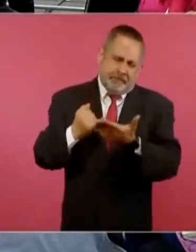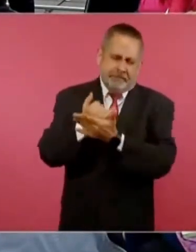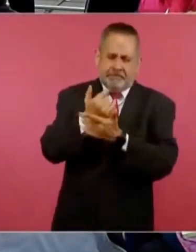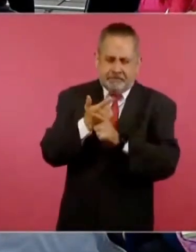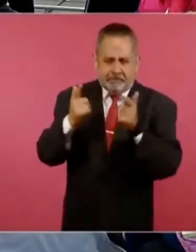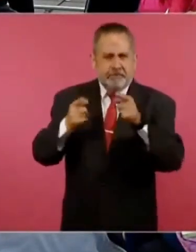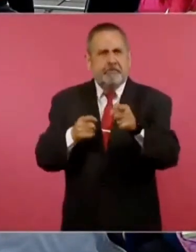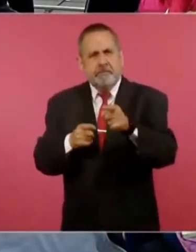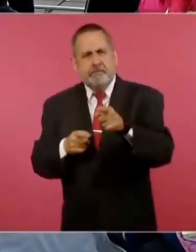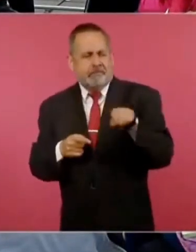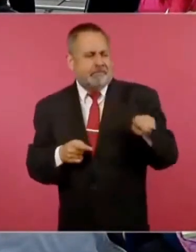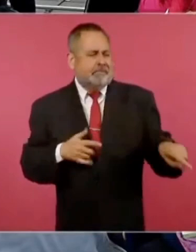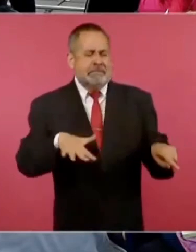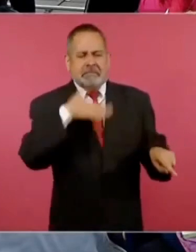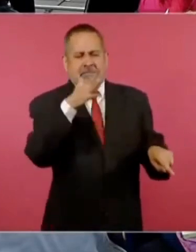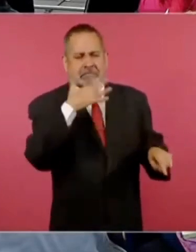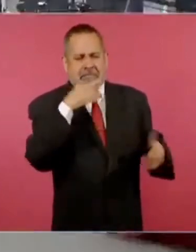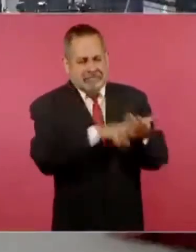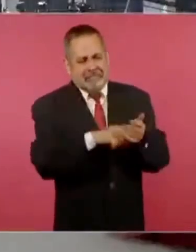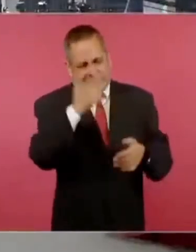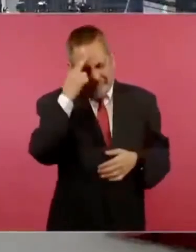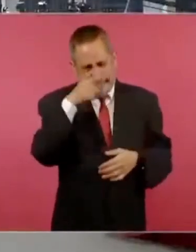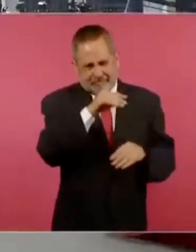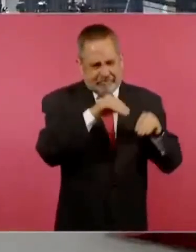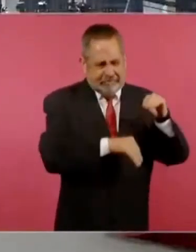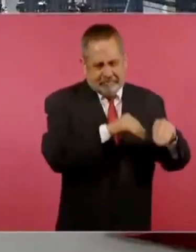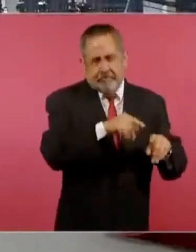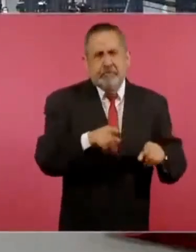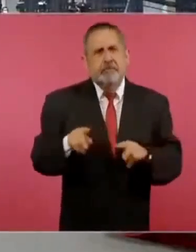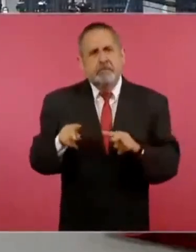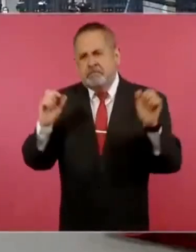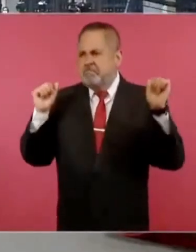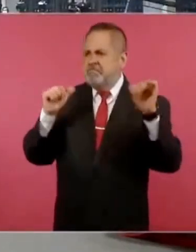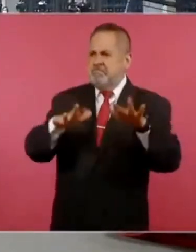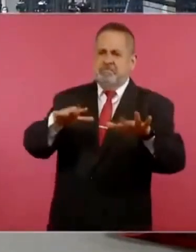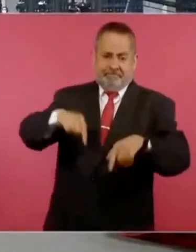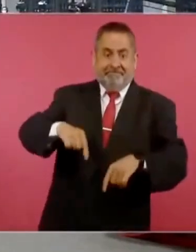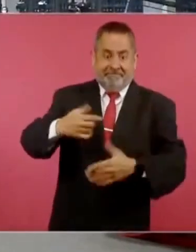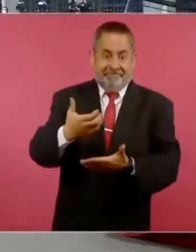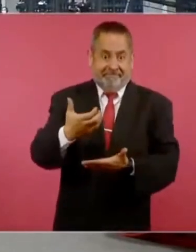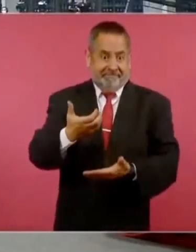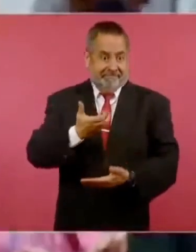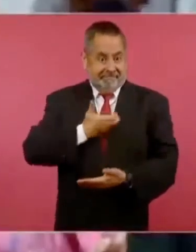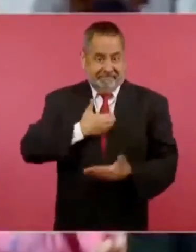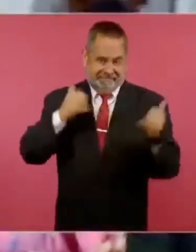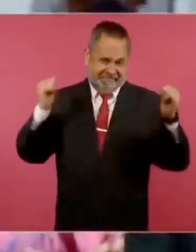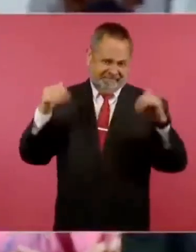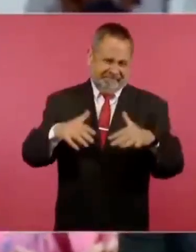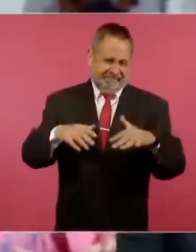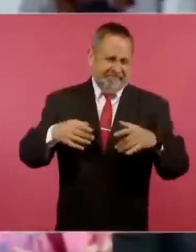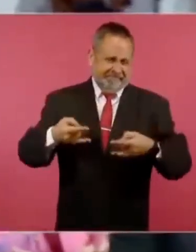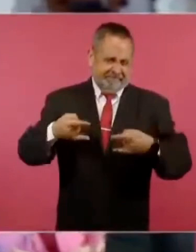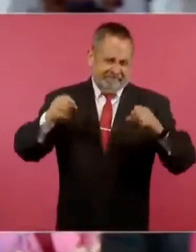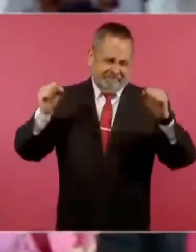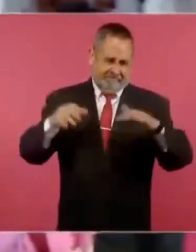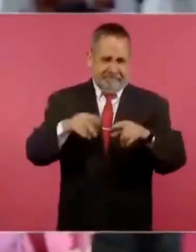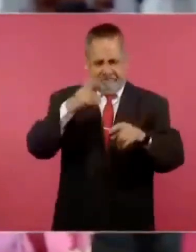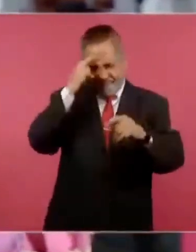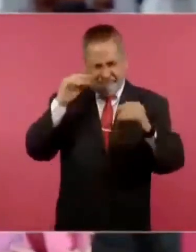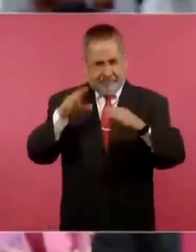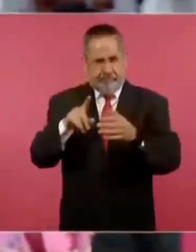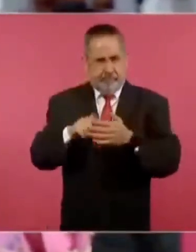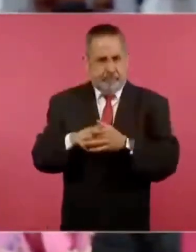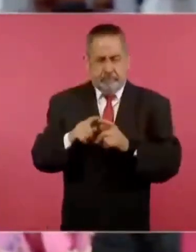el inminente fraude electoral que se estaba gestando. Como consecuencia de esa enorme movilización, donde le dimos